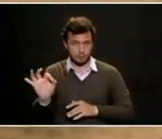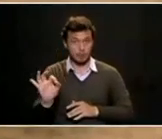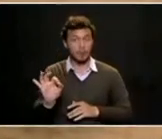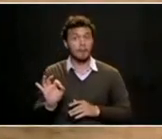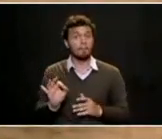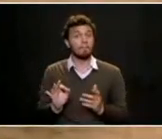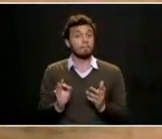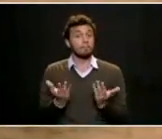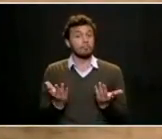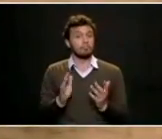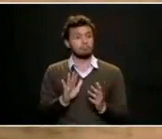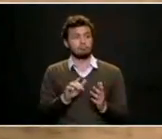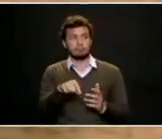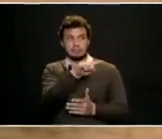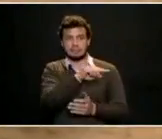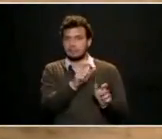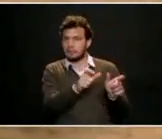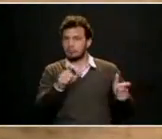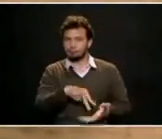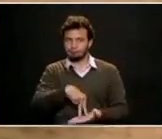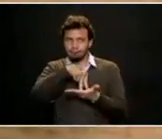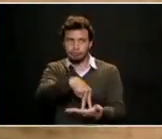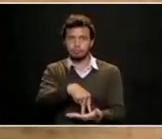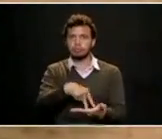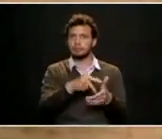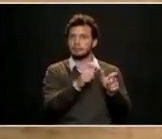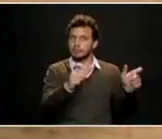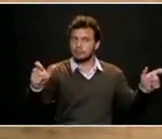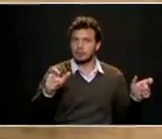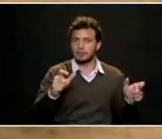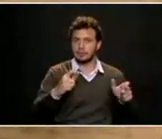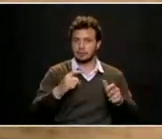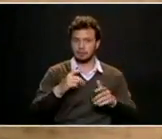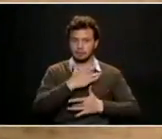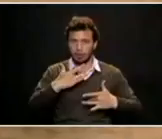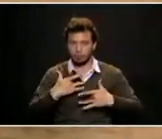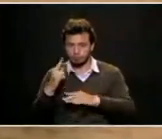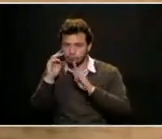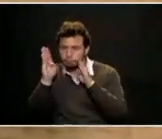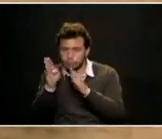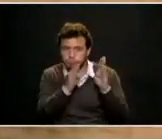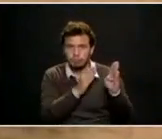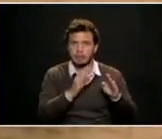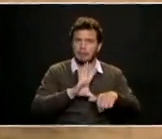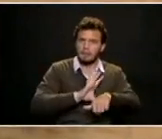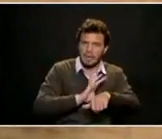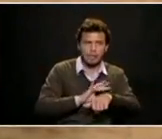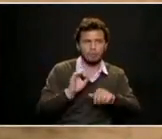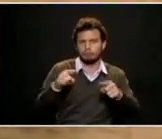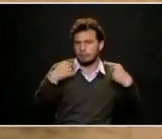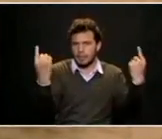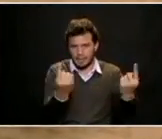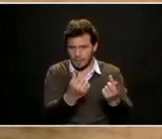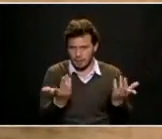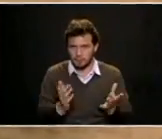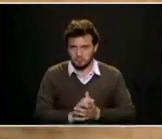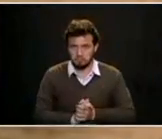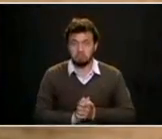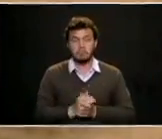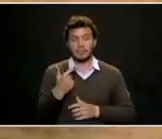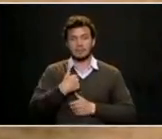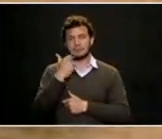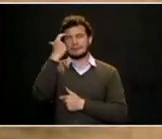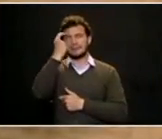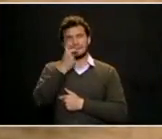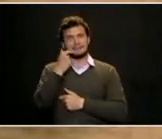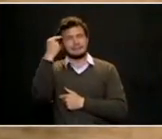de salud, por los médicos, por el personal de salud en general. Pero además yo tengo dos obsesiones muy grandes. Una de ellas